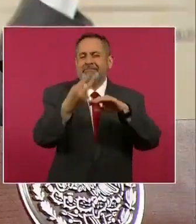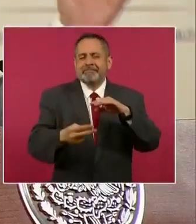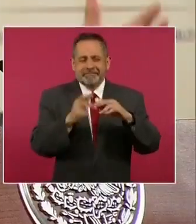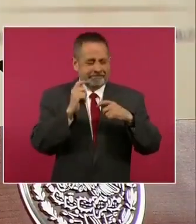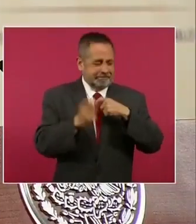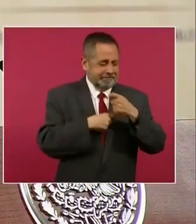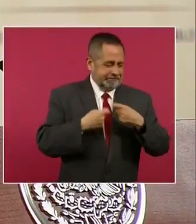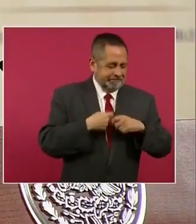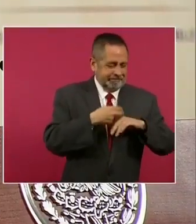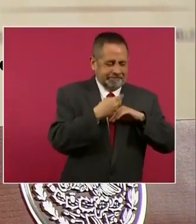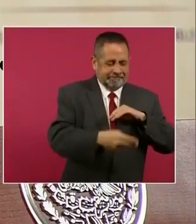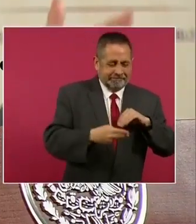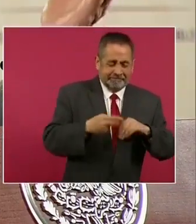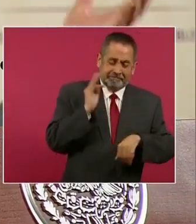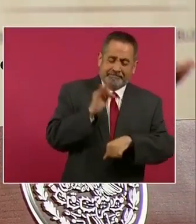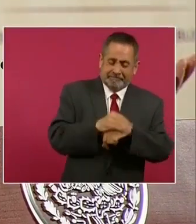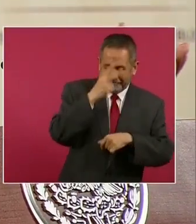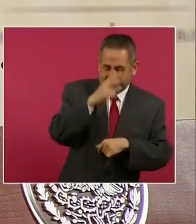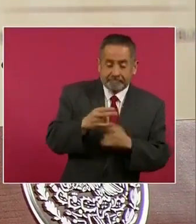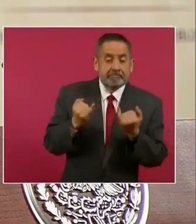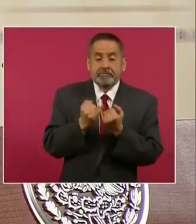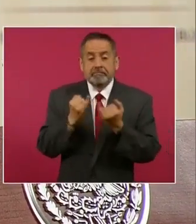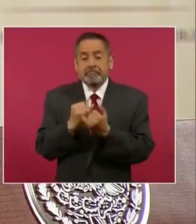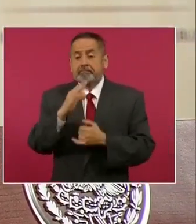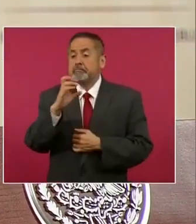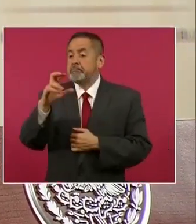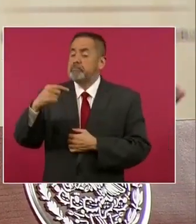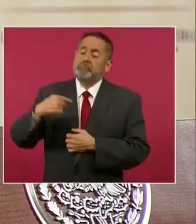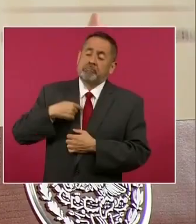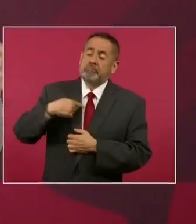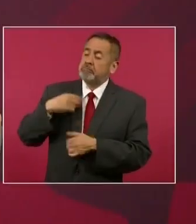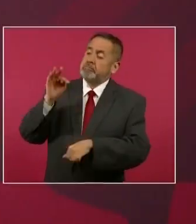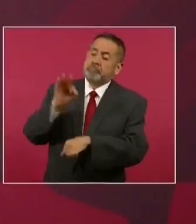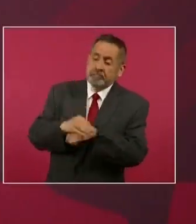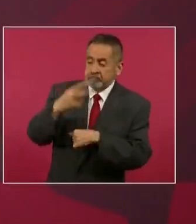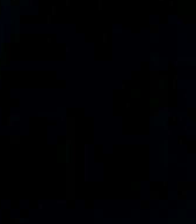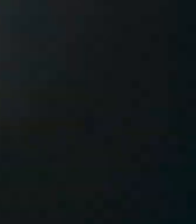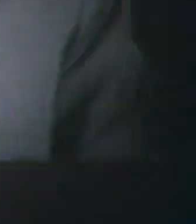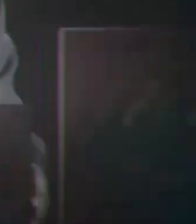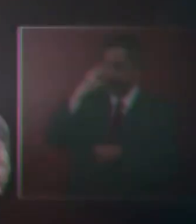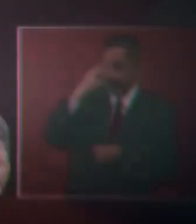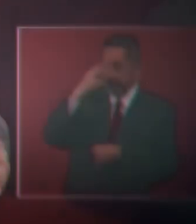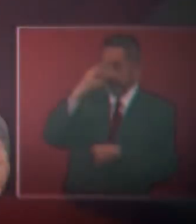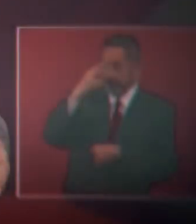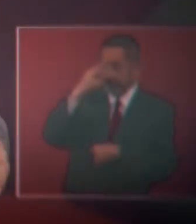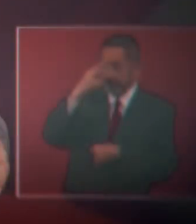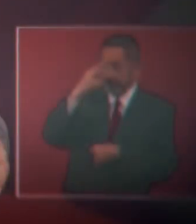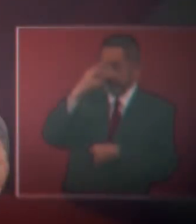patriota, ¿no? Pura politiquería, no es serio eso.